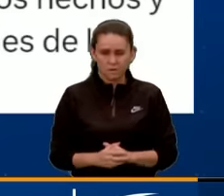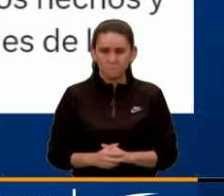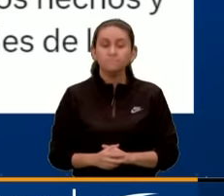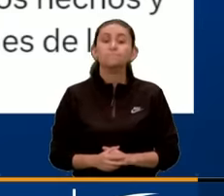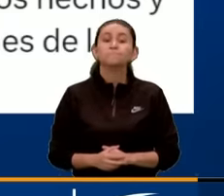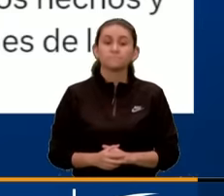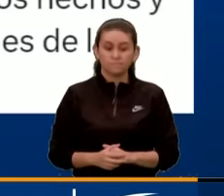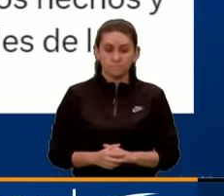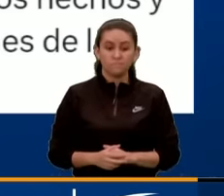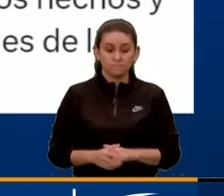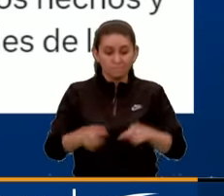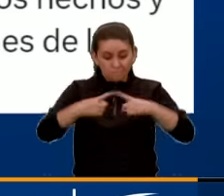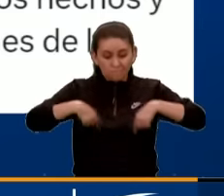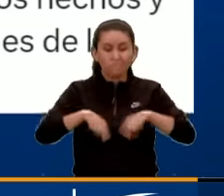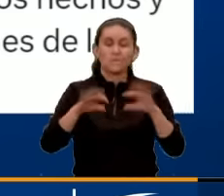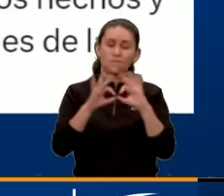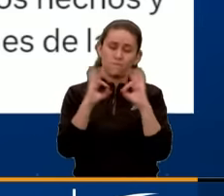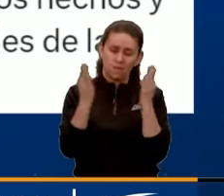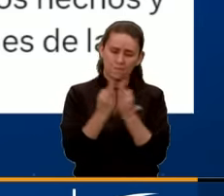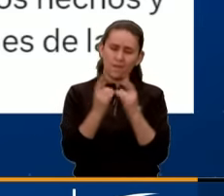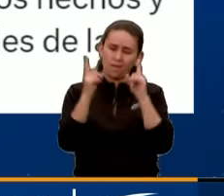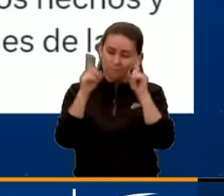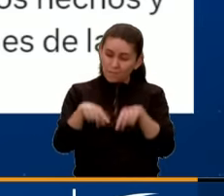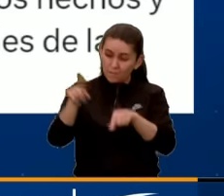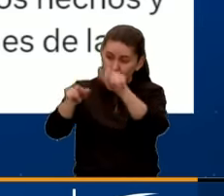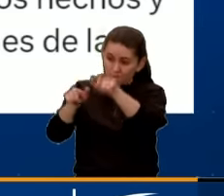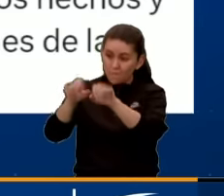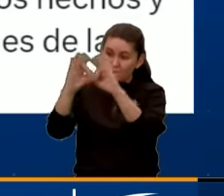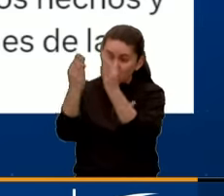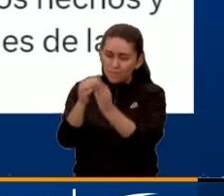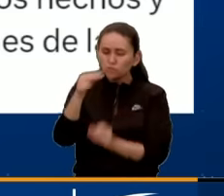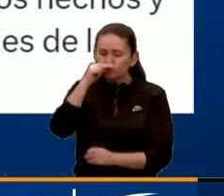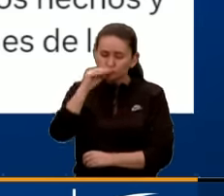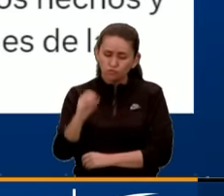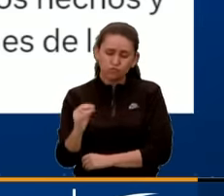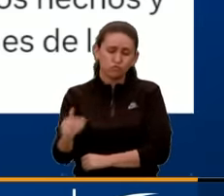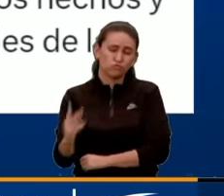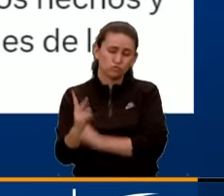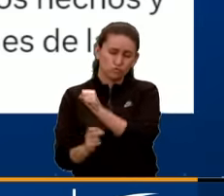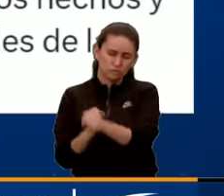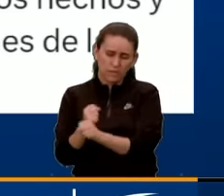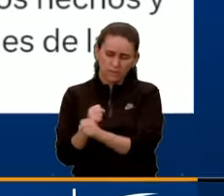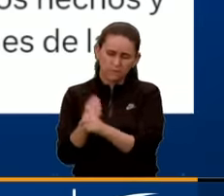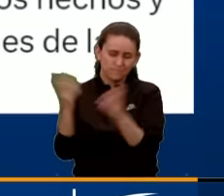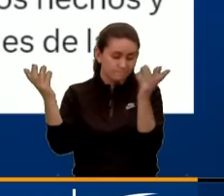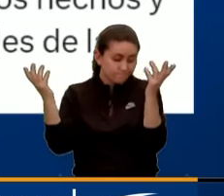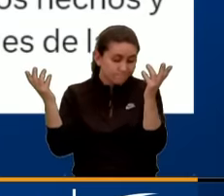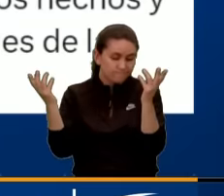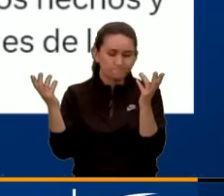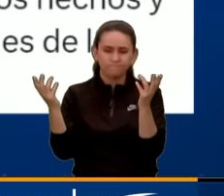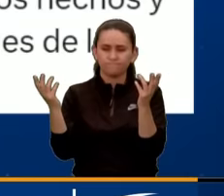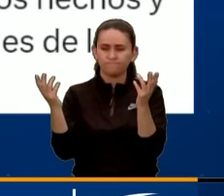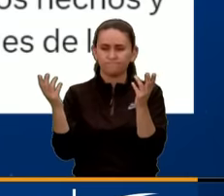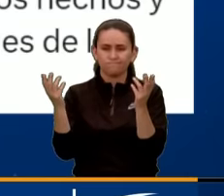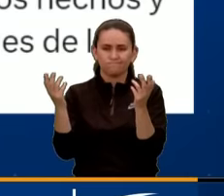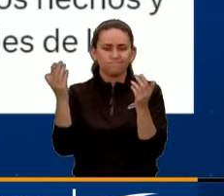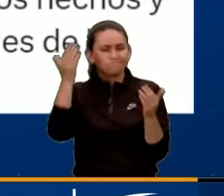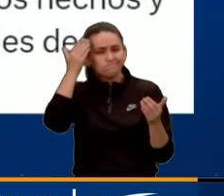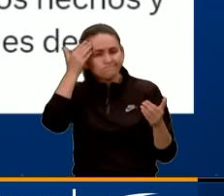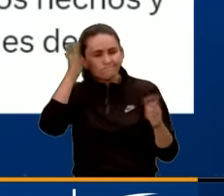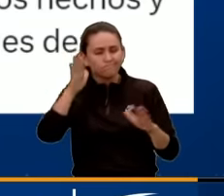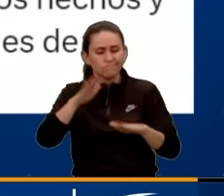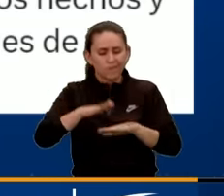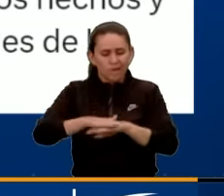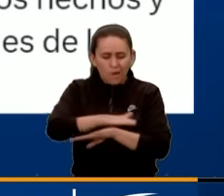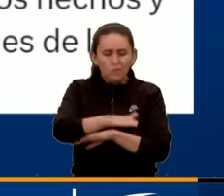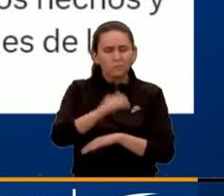también los familiares de este pequeño de 2 años, donde se desconocen las causas de